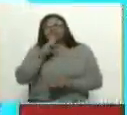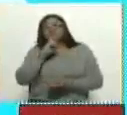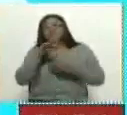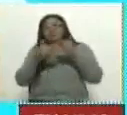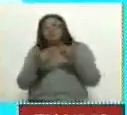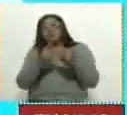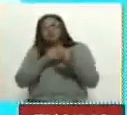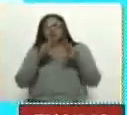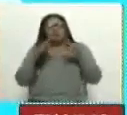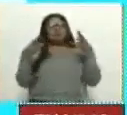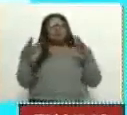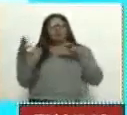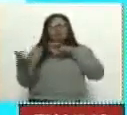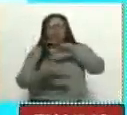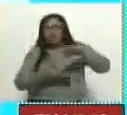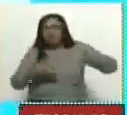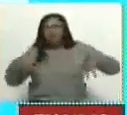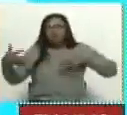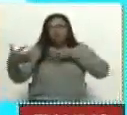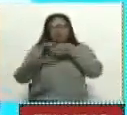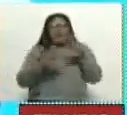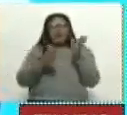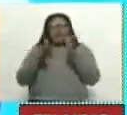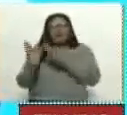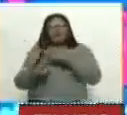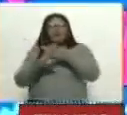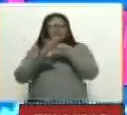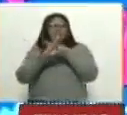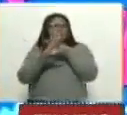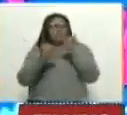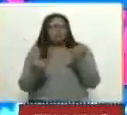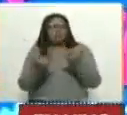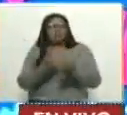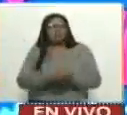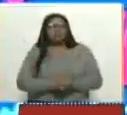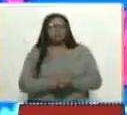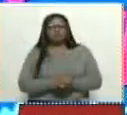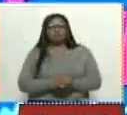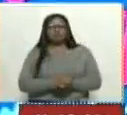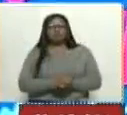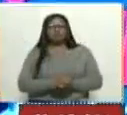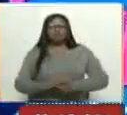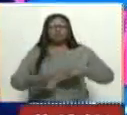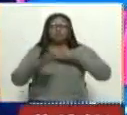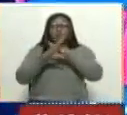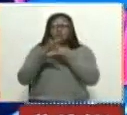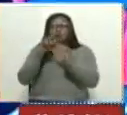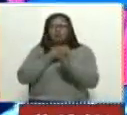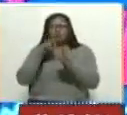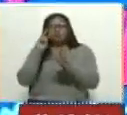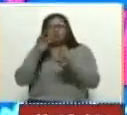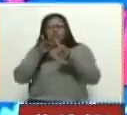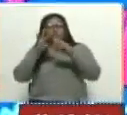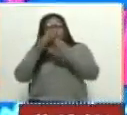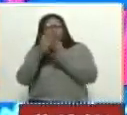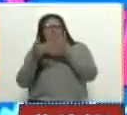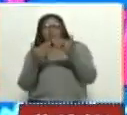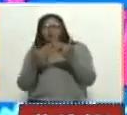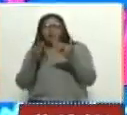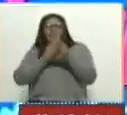grandes tormentas que aparte del bloqueo y las sanciones bloqueos que han sido de una